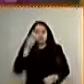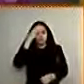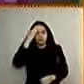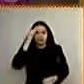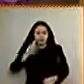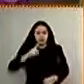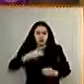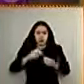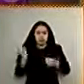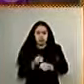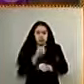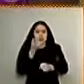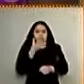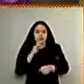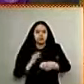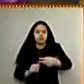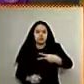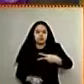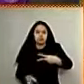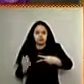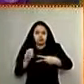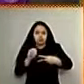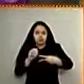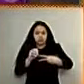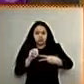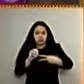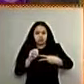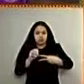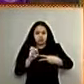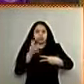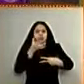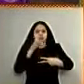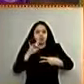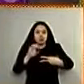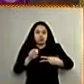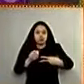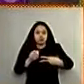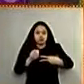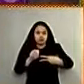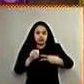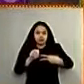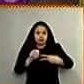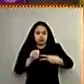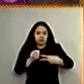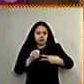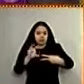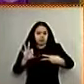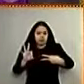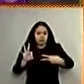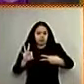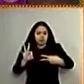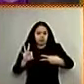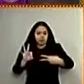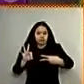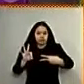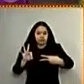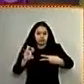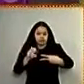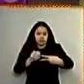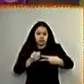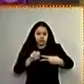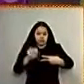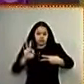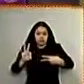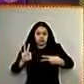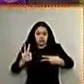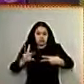es el 0, segundo dígito, suerte. Y este es el 9, primer número premiado es el 09, segundo